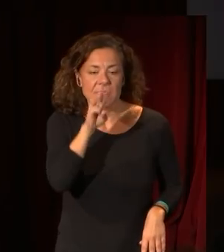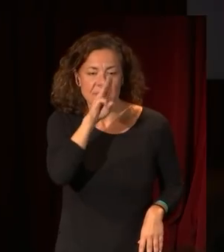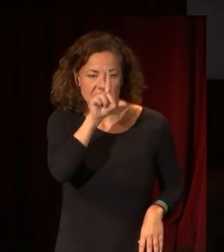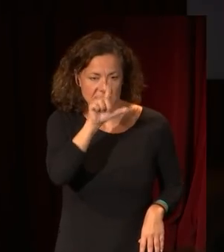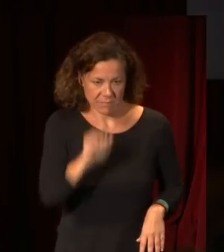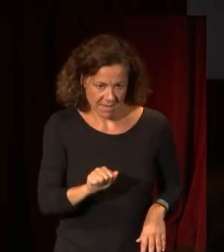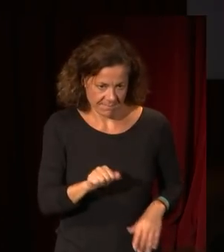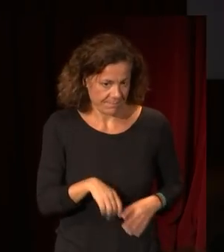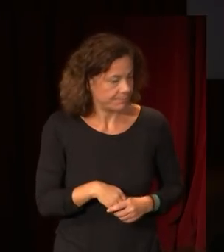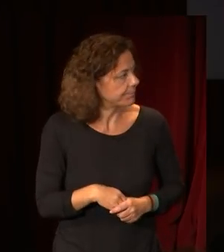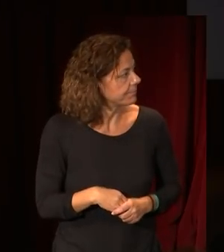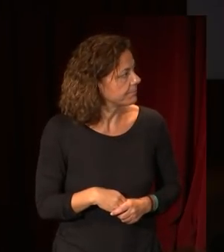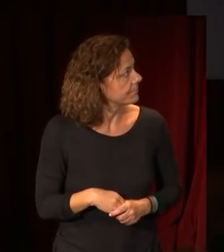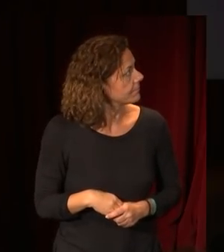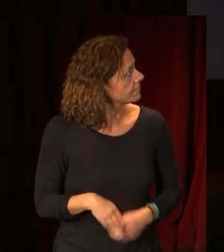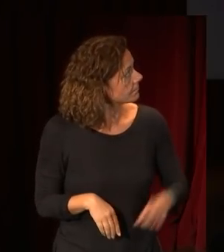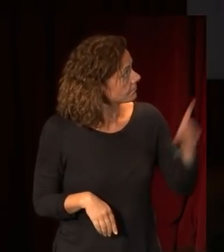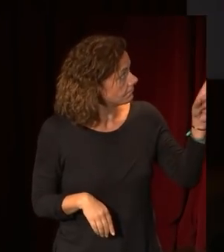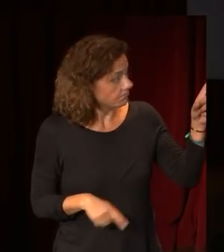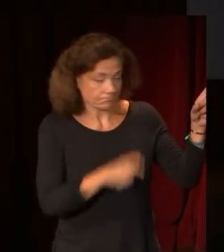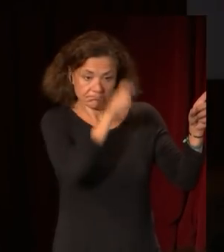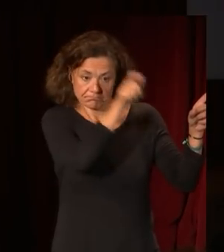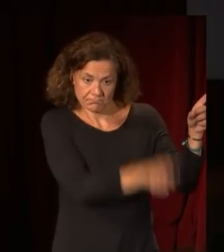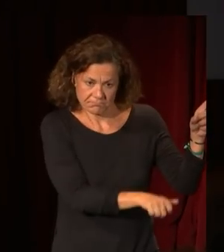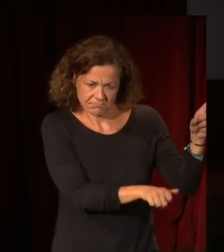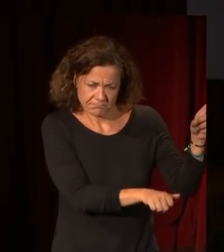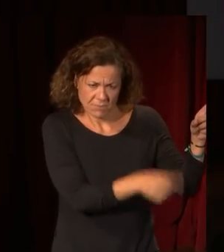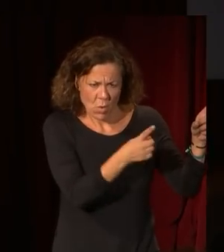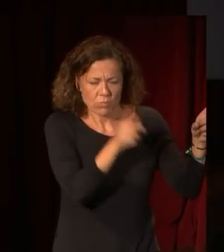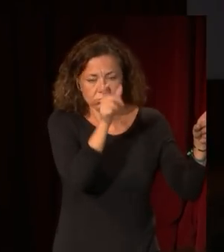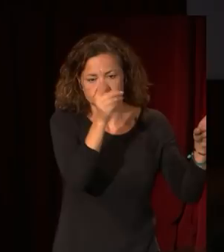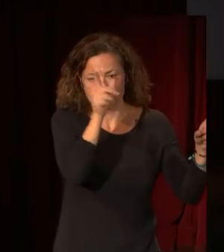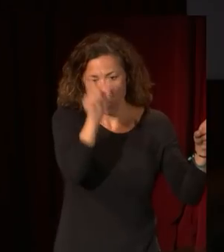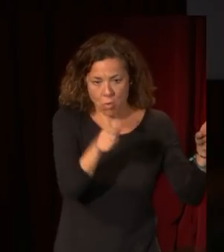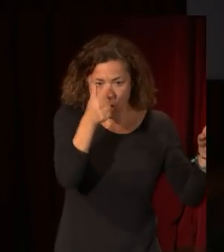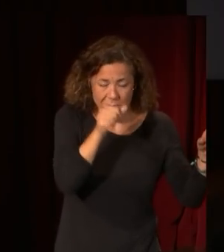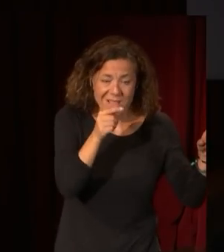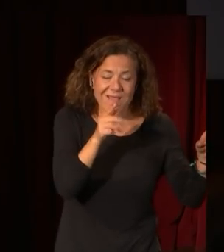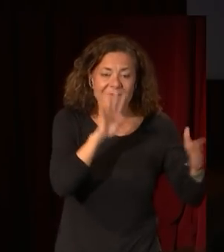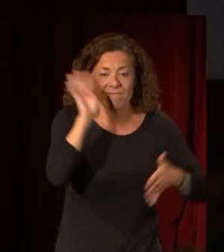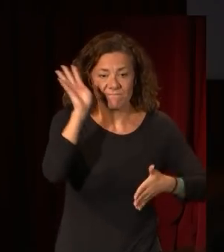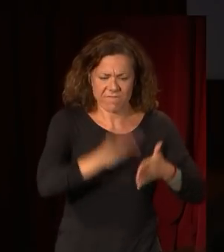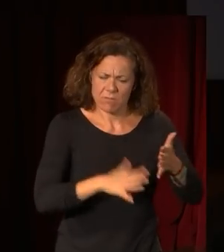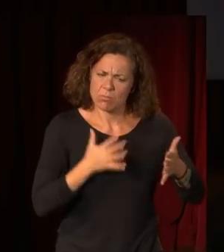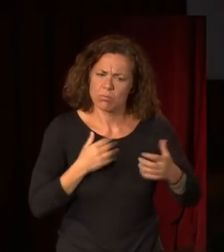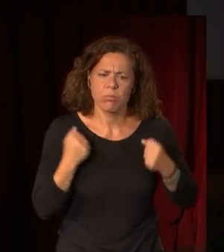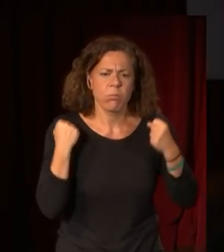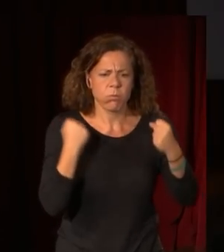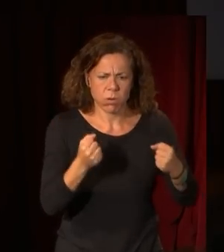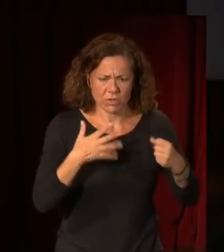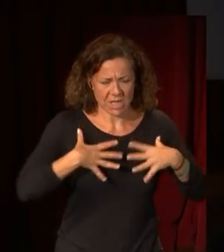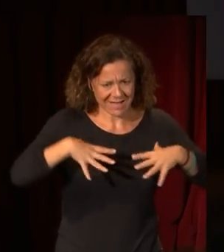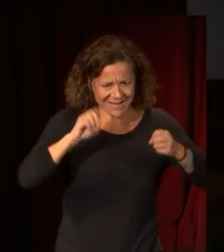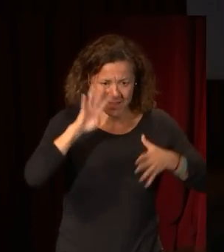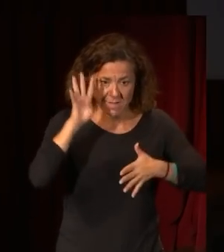louis es pla este personaje que aparece aquí era un arcediano barcelonés el asturiano más poderoso de la catedral de